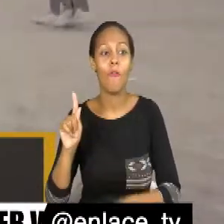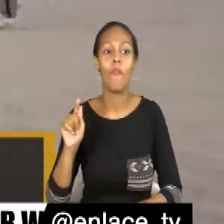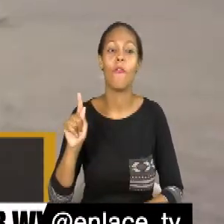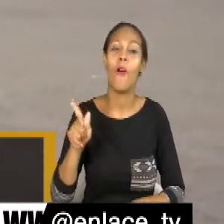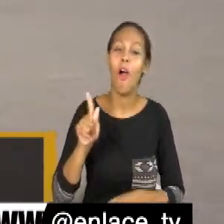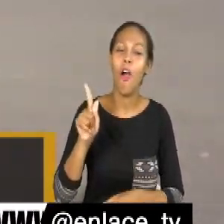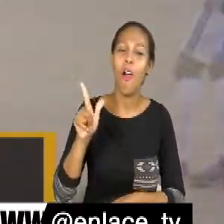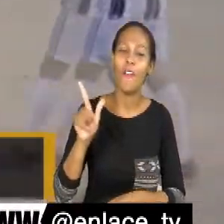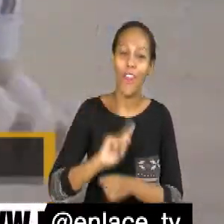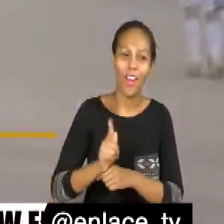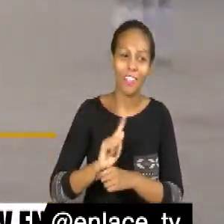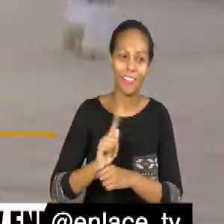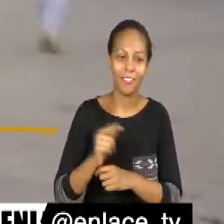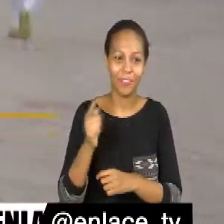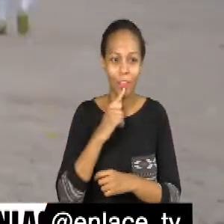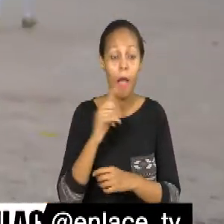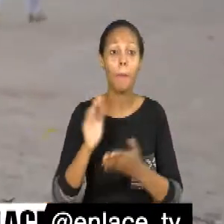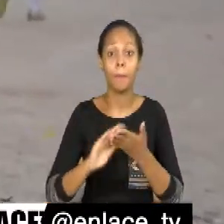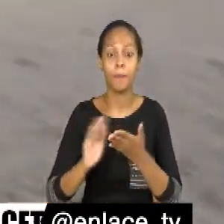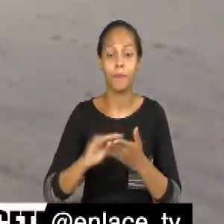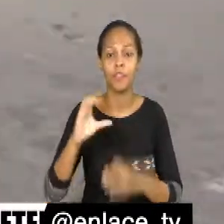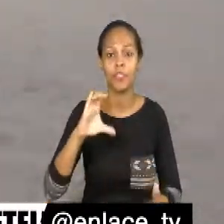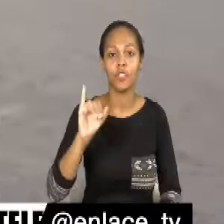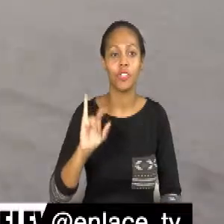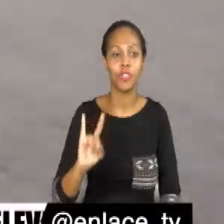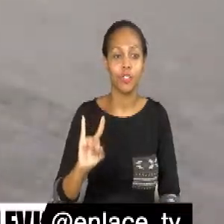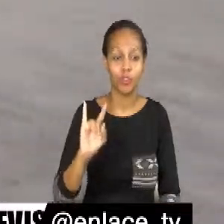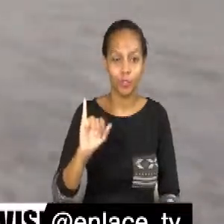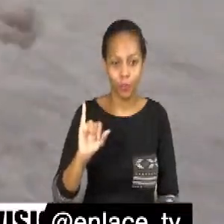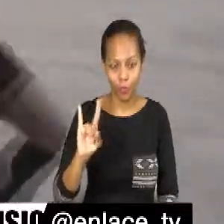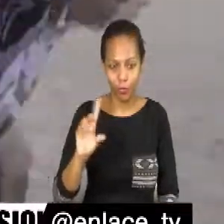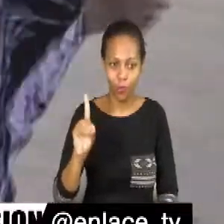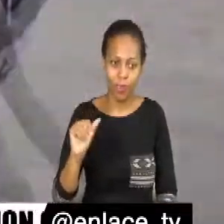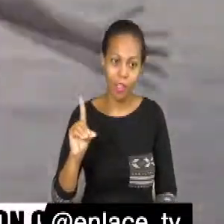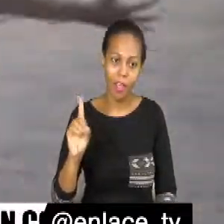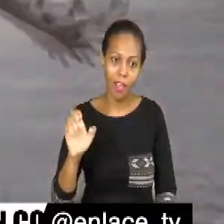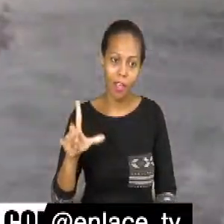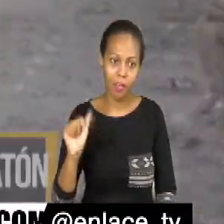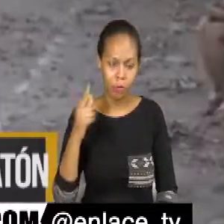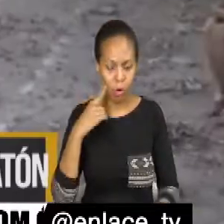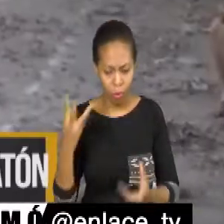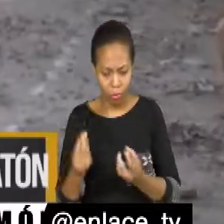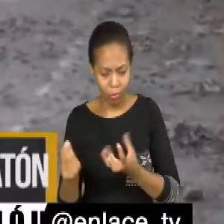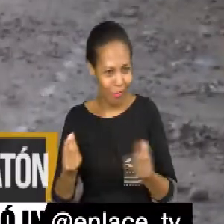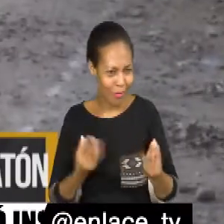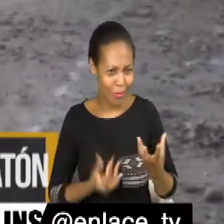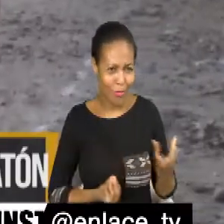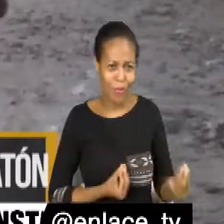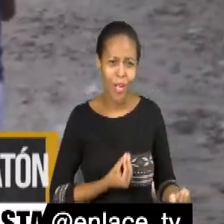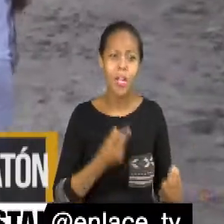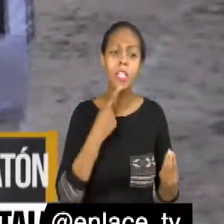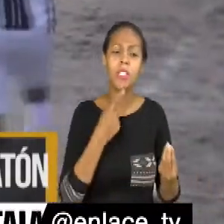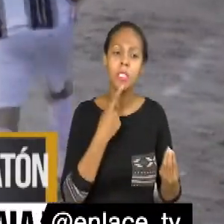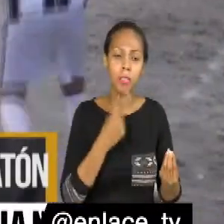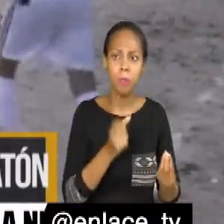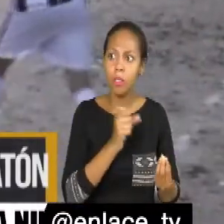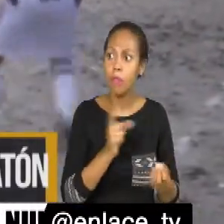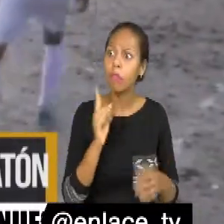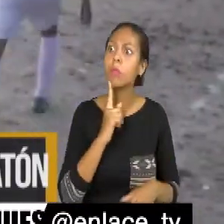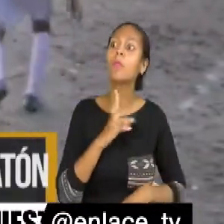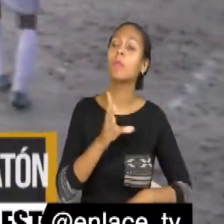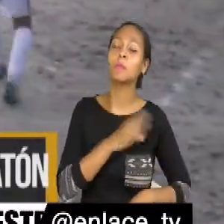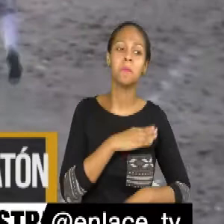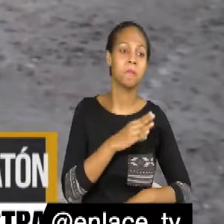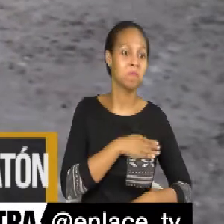Copa Panitas en la cancha del barrio Ciudadela Pipatón. Quienes integran los equipos aseguran que este torneo tiene un buen nivel. Es